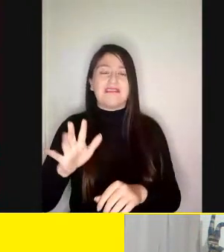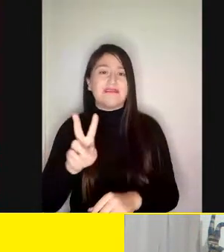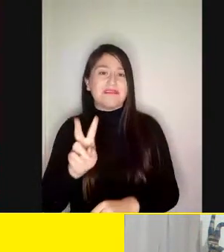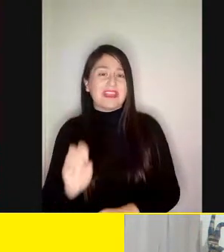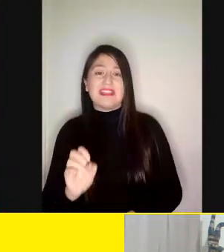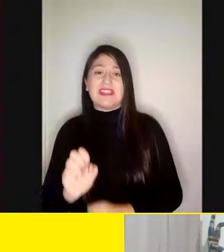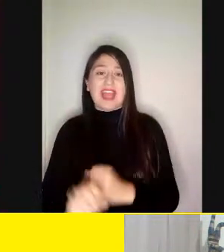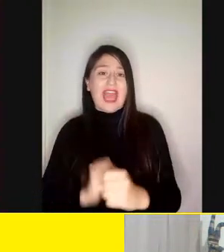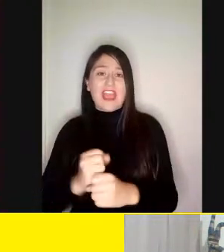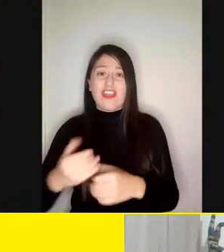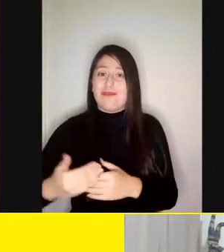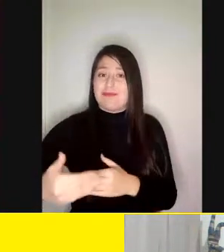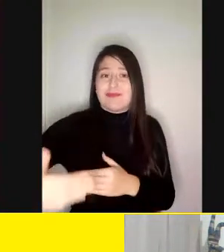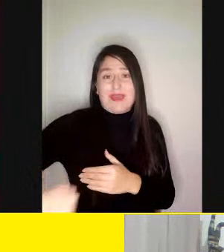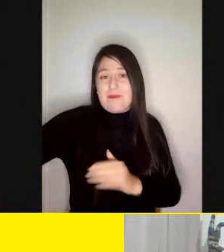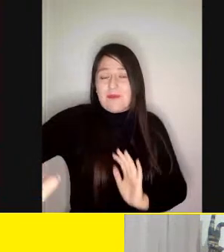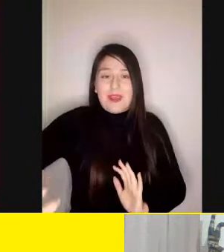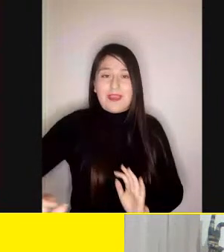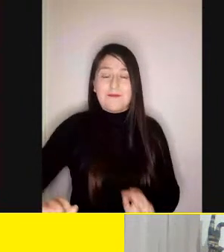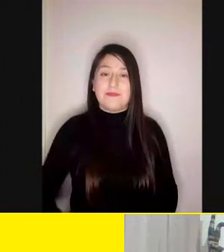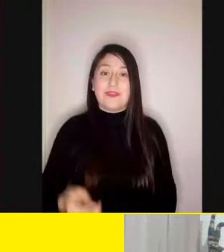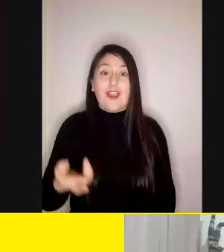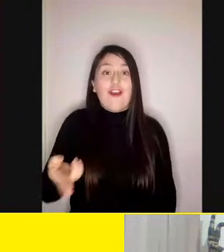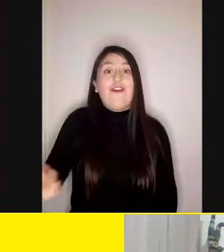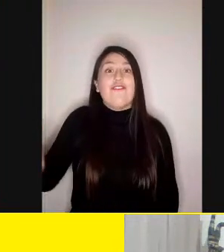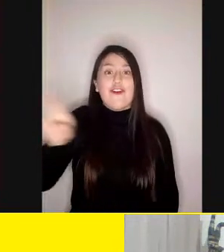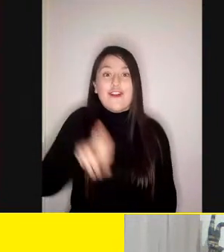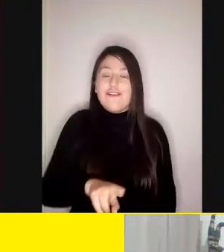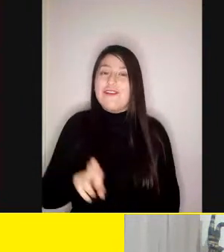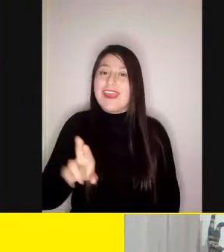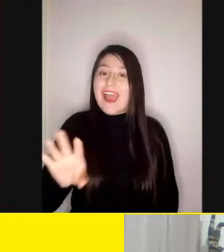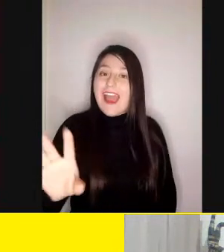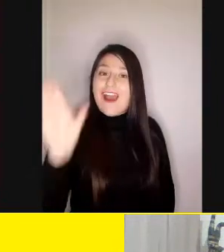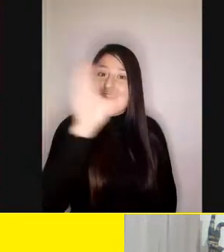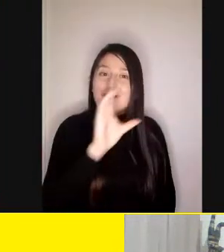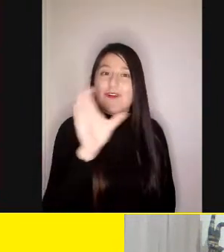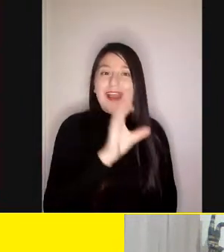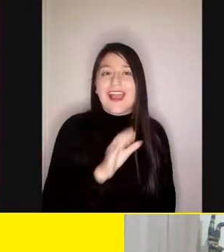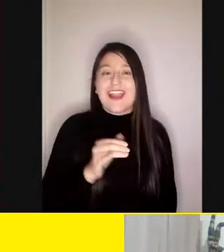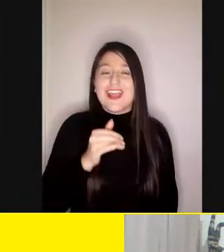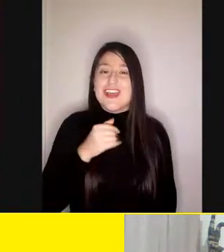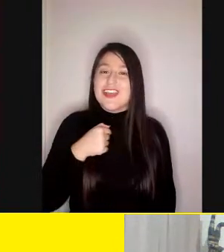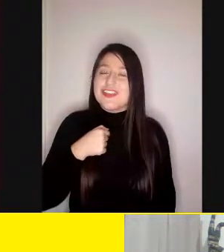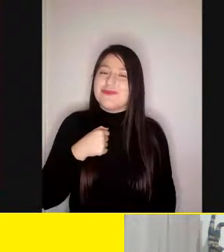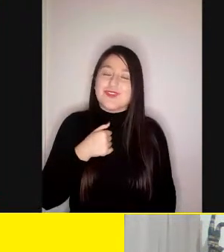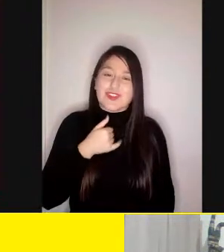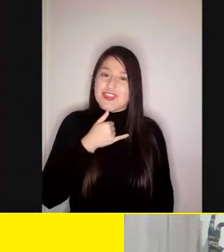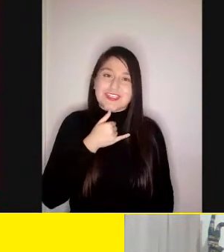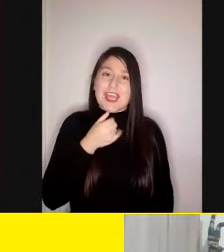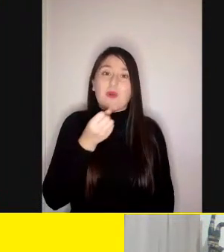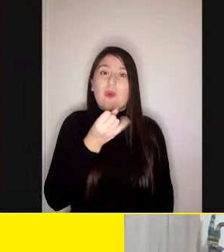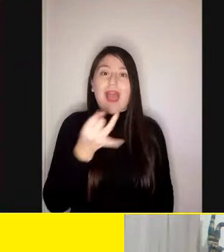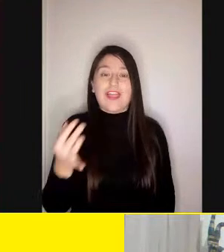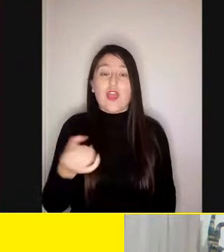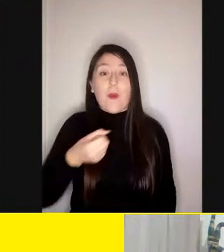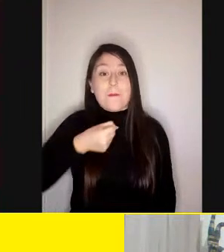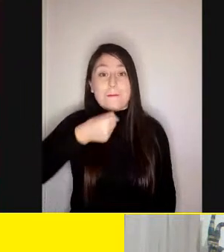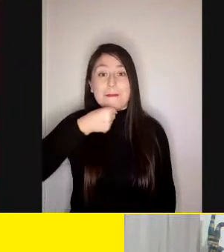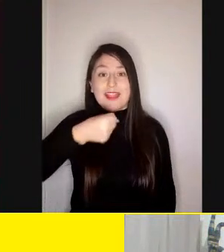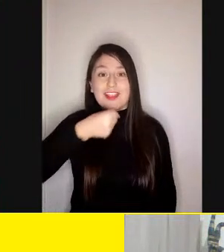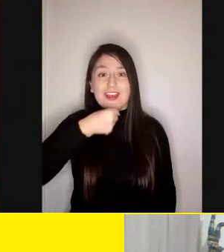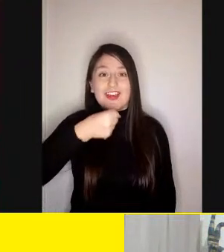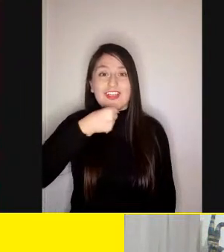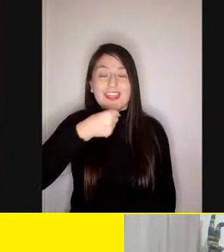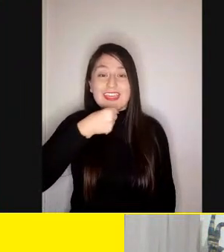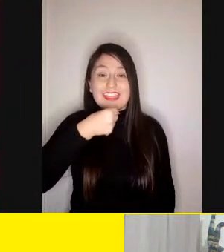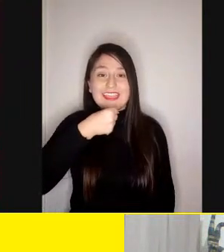creo que cuando te volví a buscar te dije, no sé cuántas veces una persona o un periodista en particular siembra rosas en